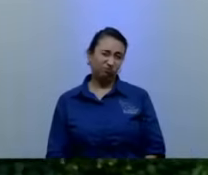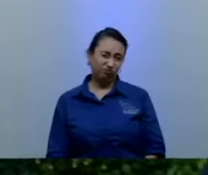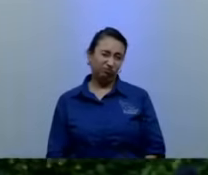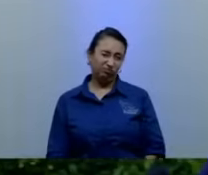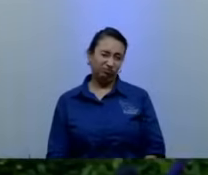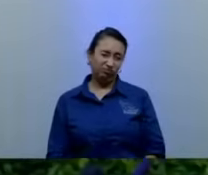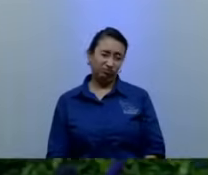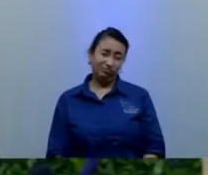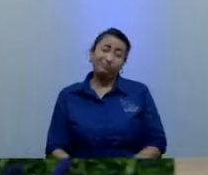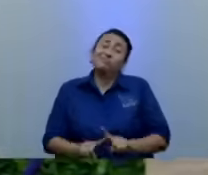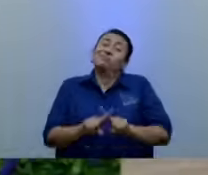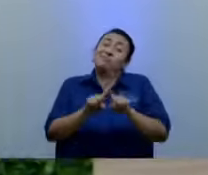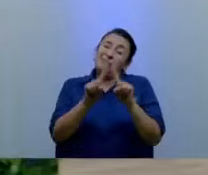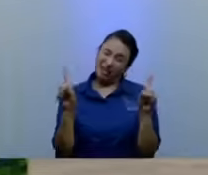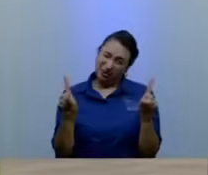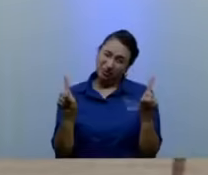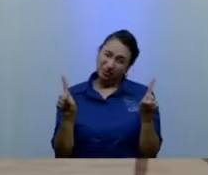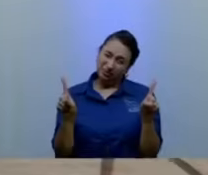Pero hay que estar en paz.